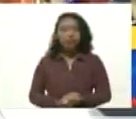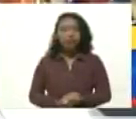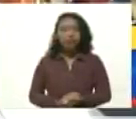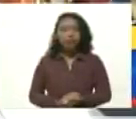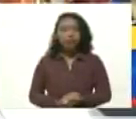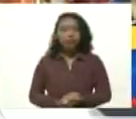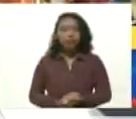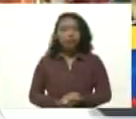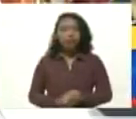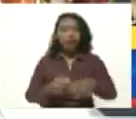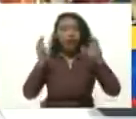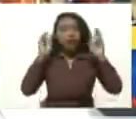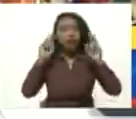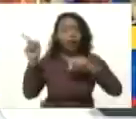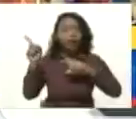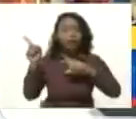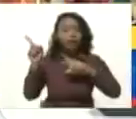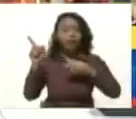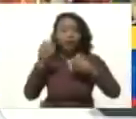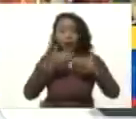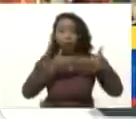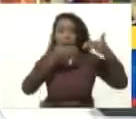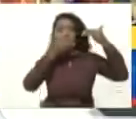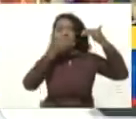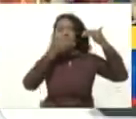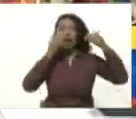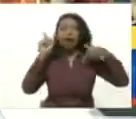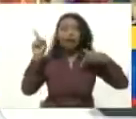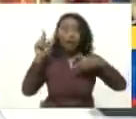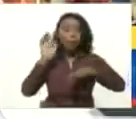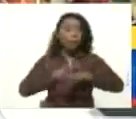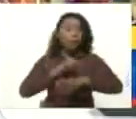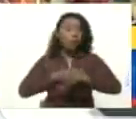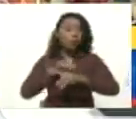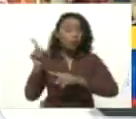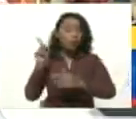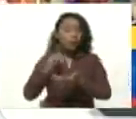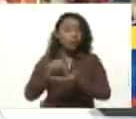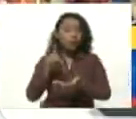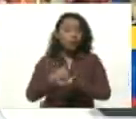Con motivo de este secuestro y por ser miembro